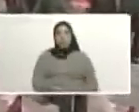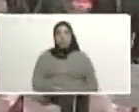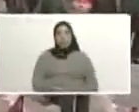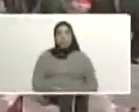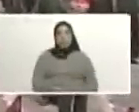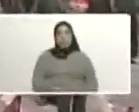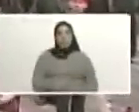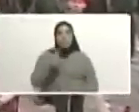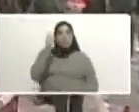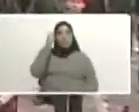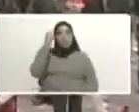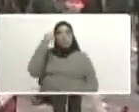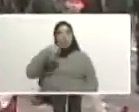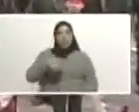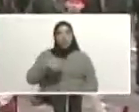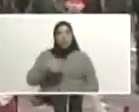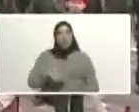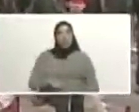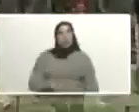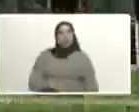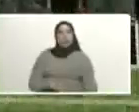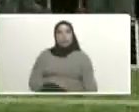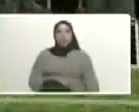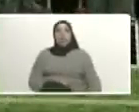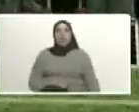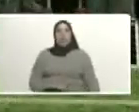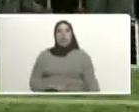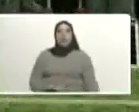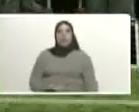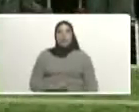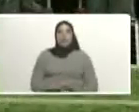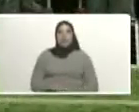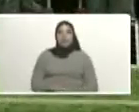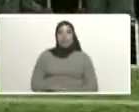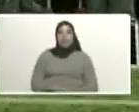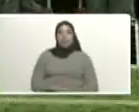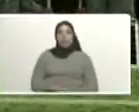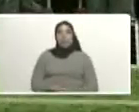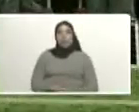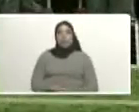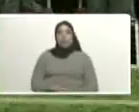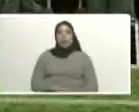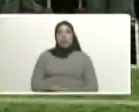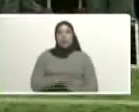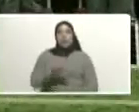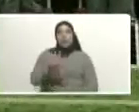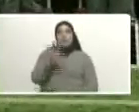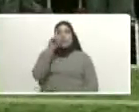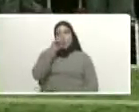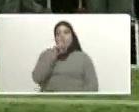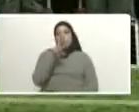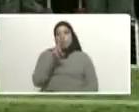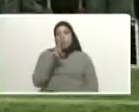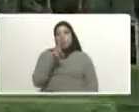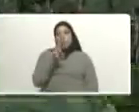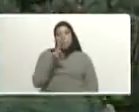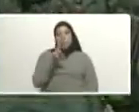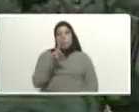Un día como hoy, general, a esta hora, hace 5 años,